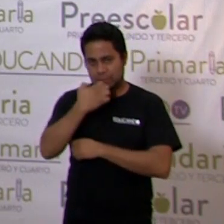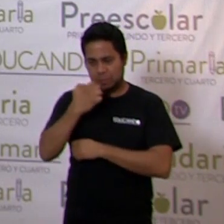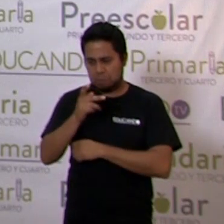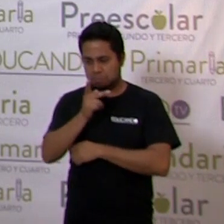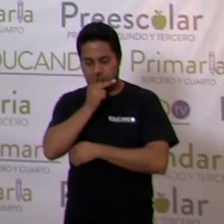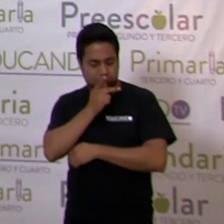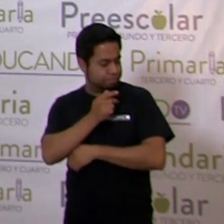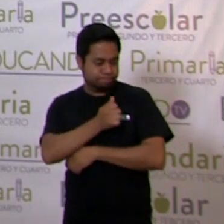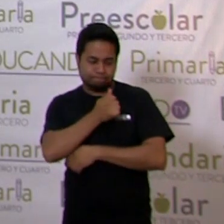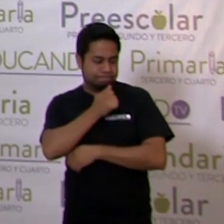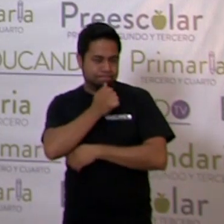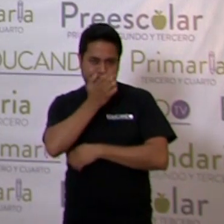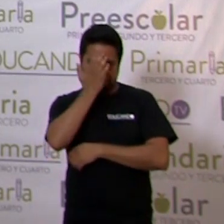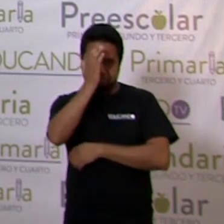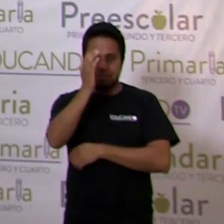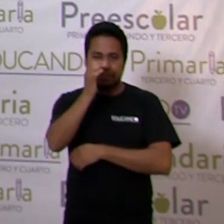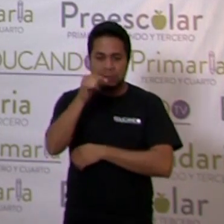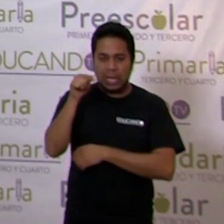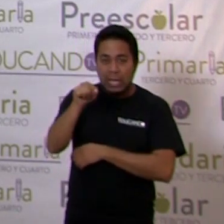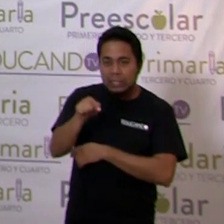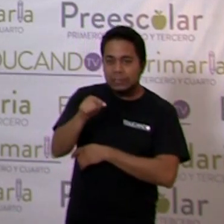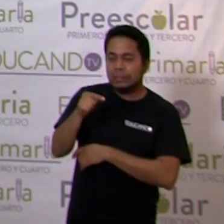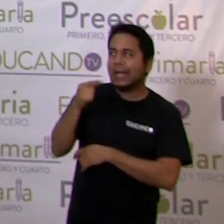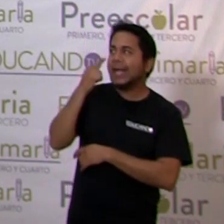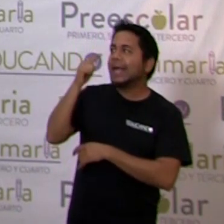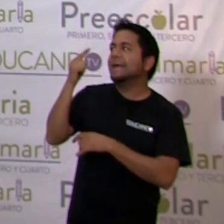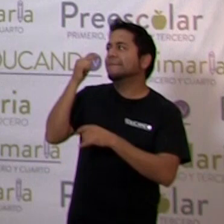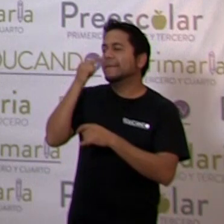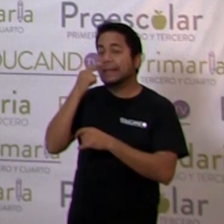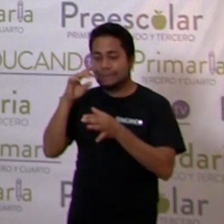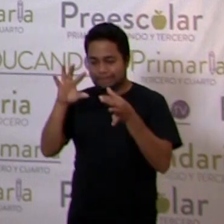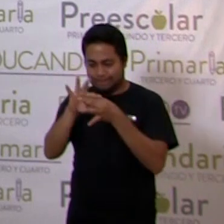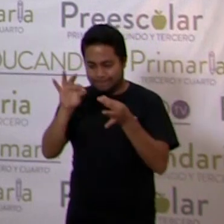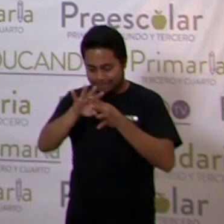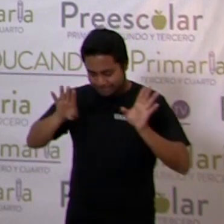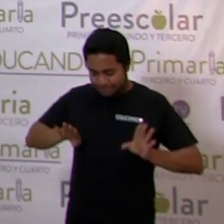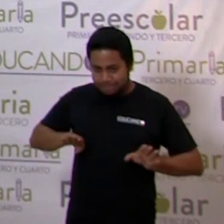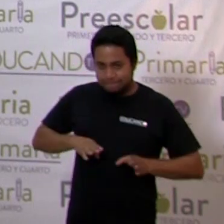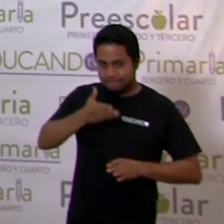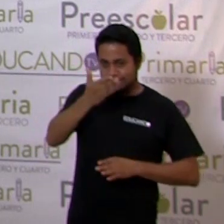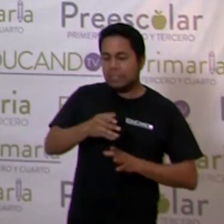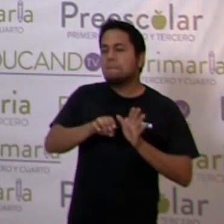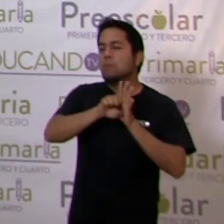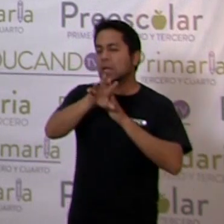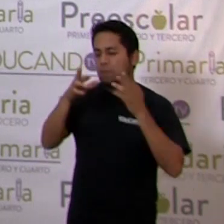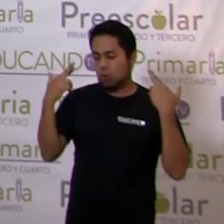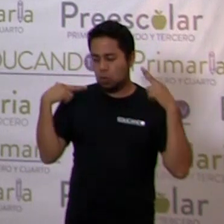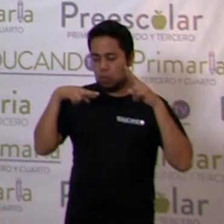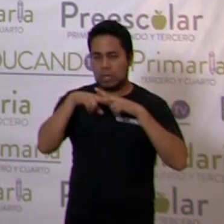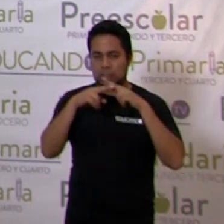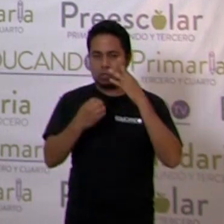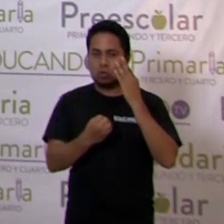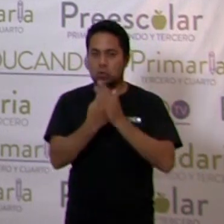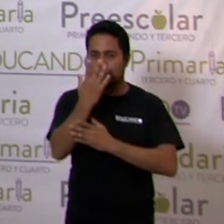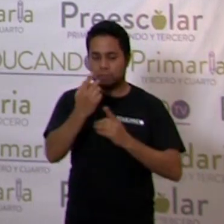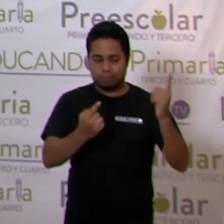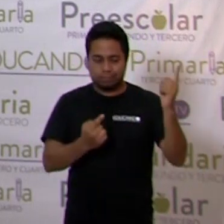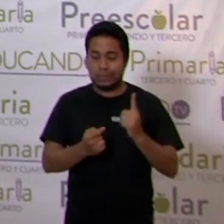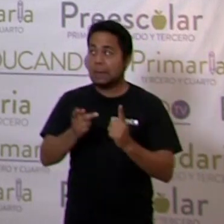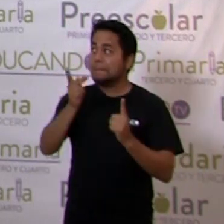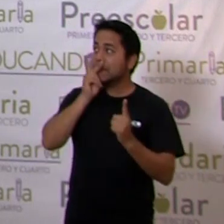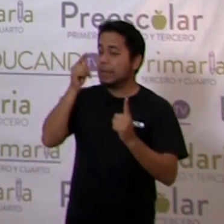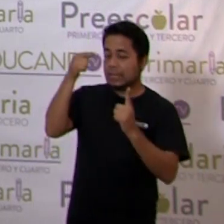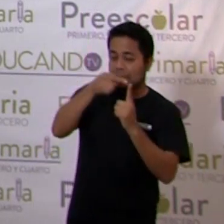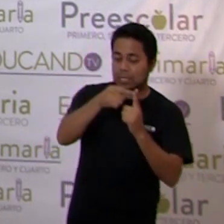lo conoce le empiezas a decir cómo es esa persona supongamos que tienes nuevo maestro y le dices papá el